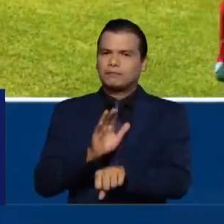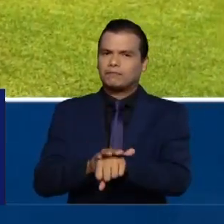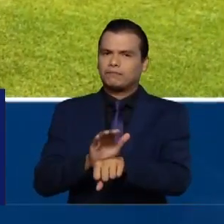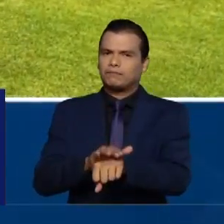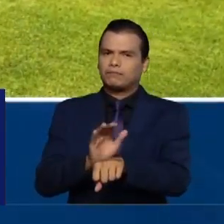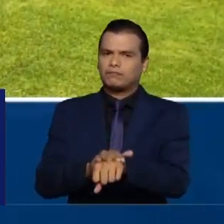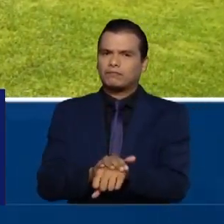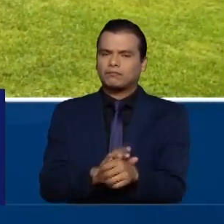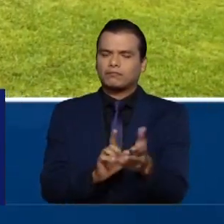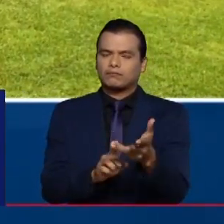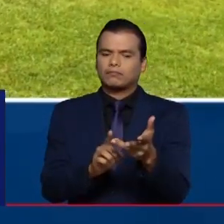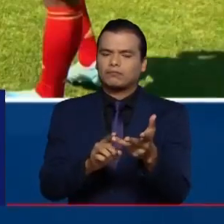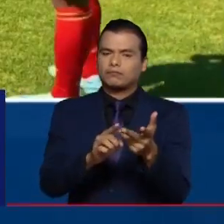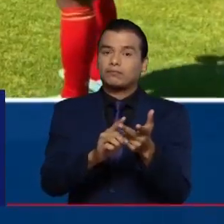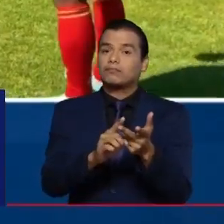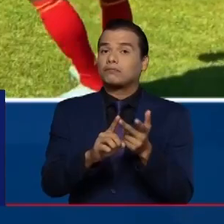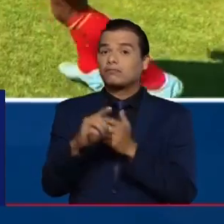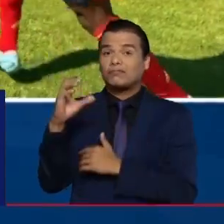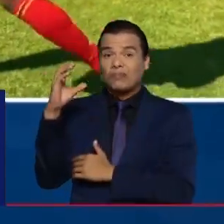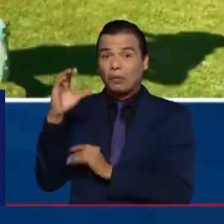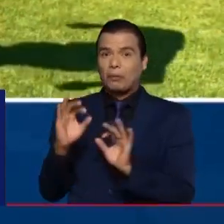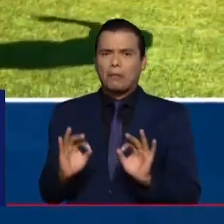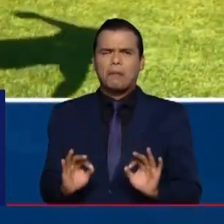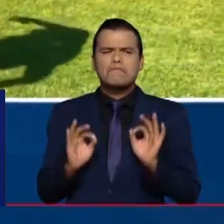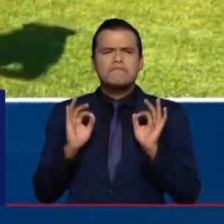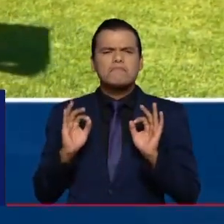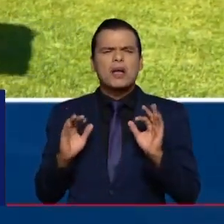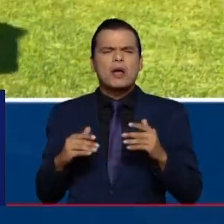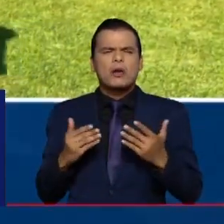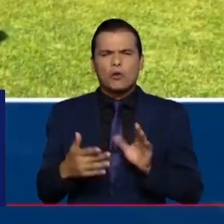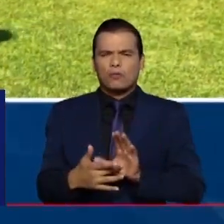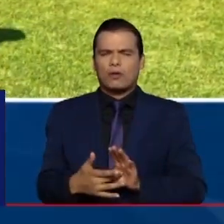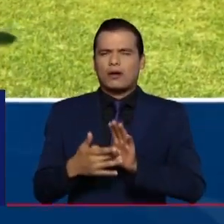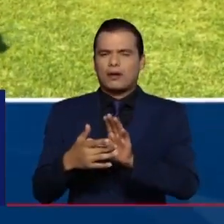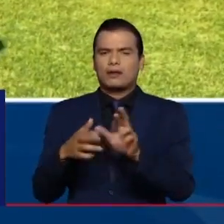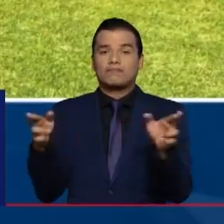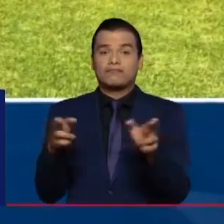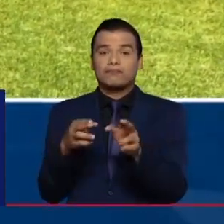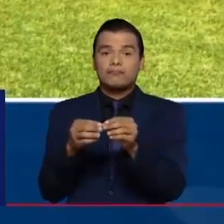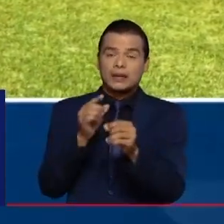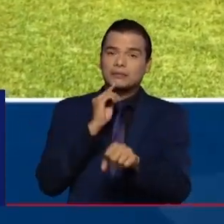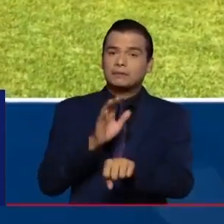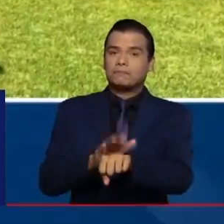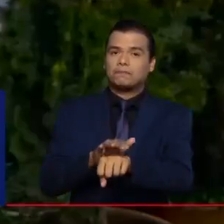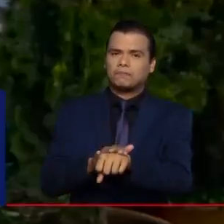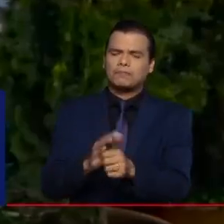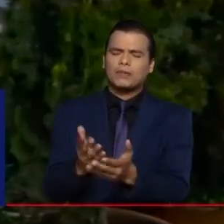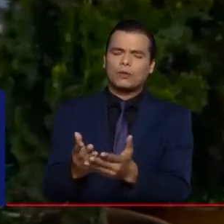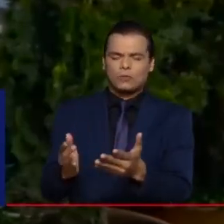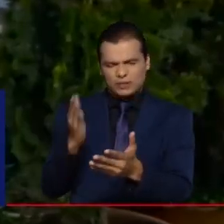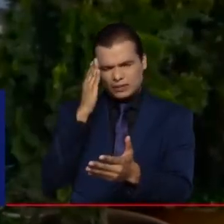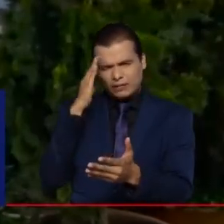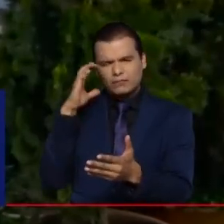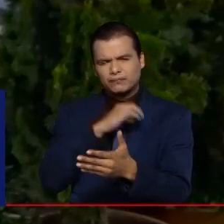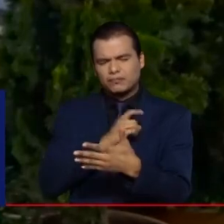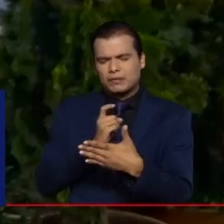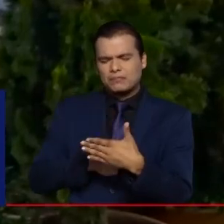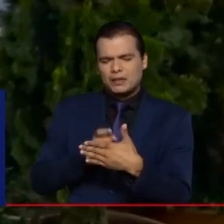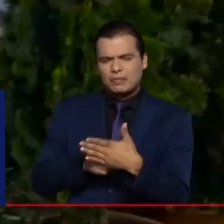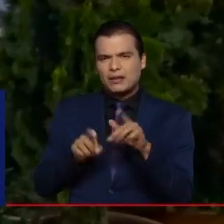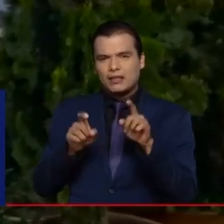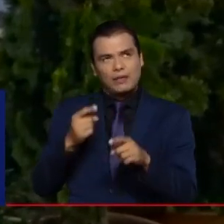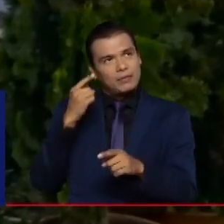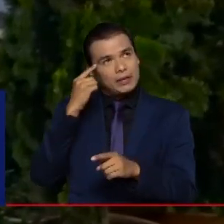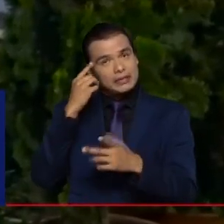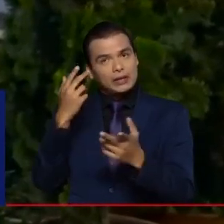a los puntos más altos que tuvo la Tricolor durante el torneo y habló también de los aspectos por mejorar pensando ya en el mundial de